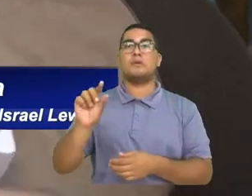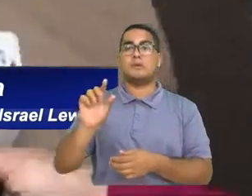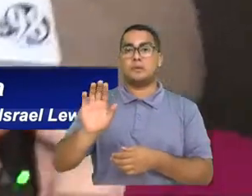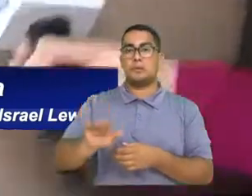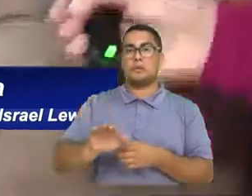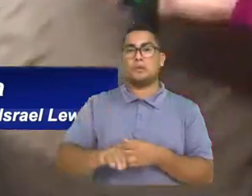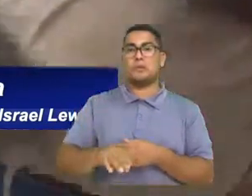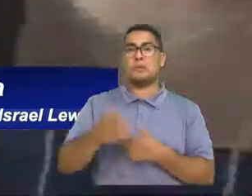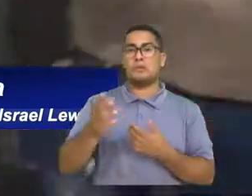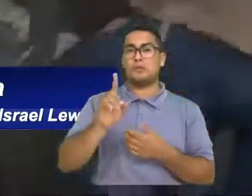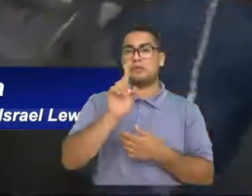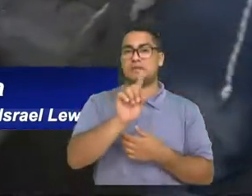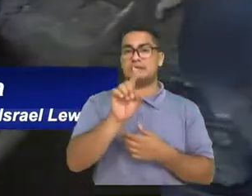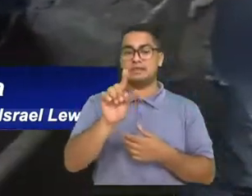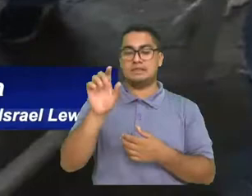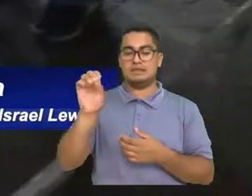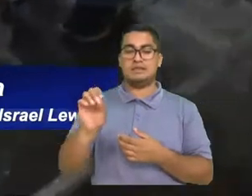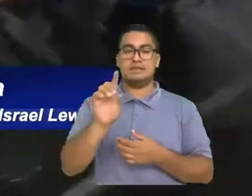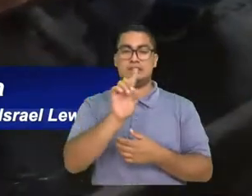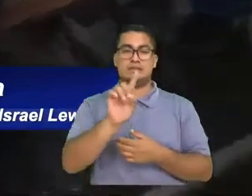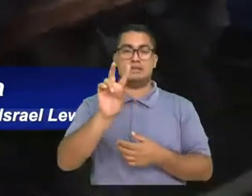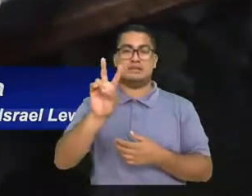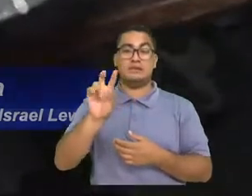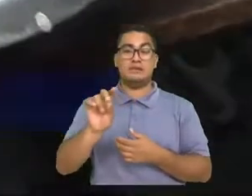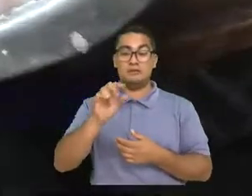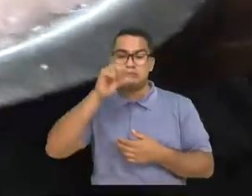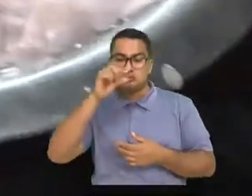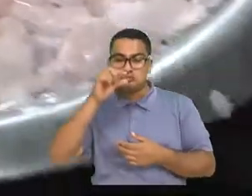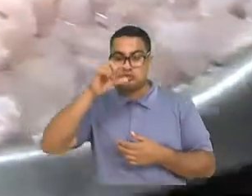Él está 110, 120 según el tamaño